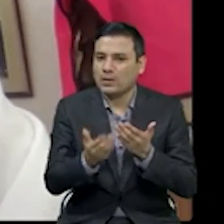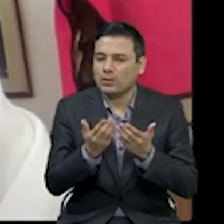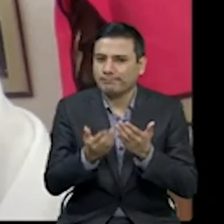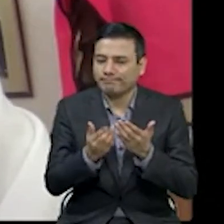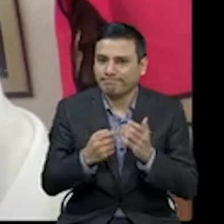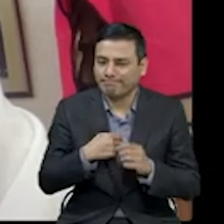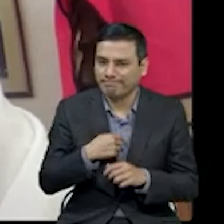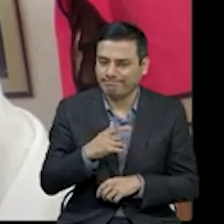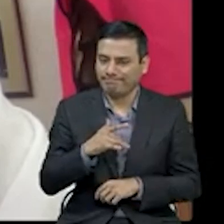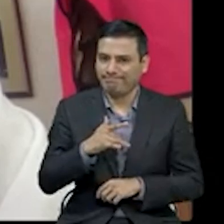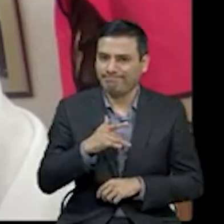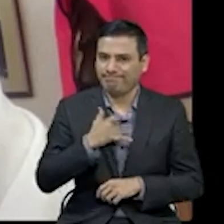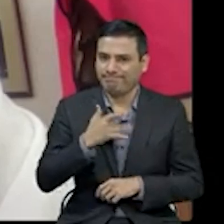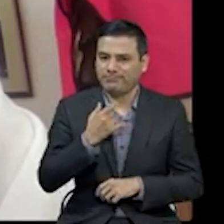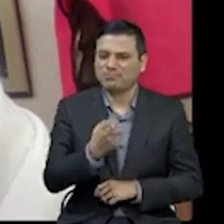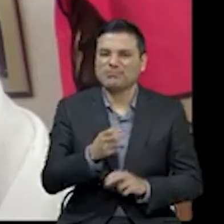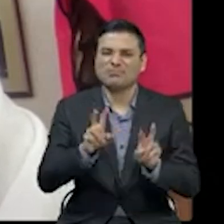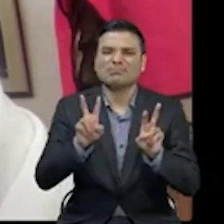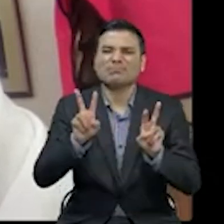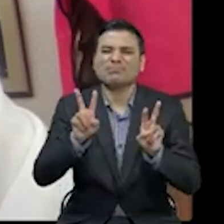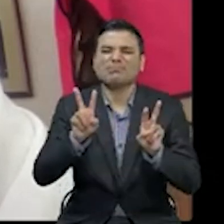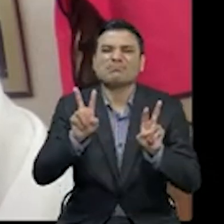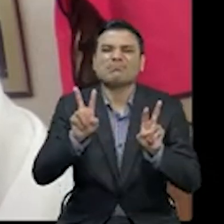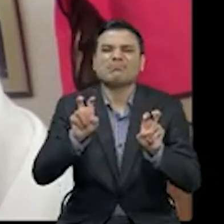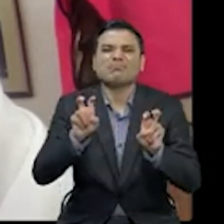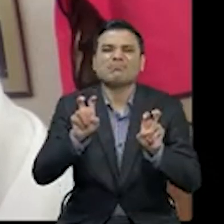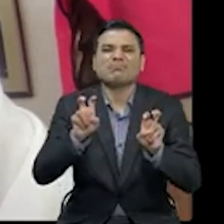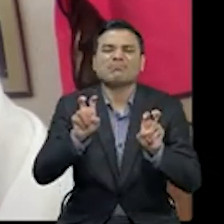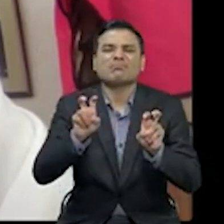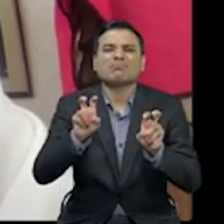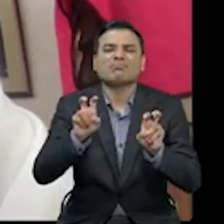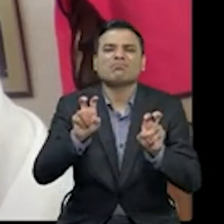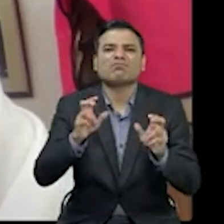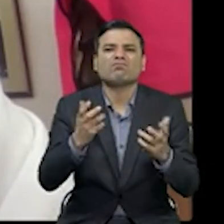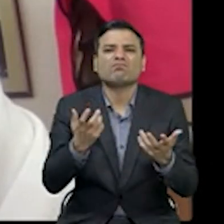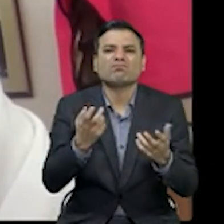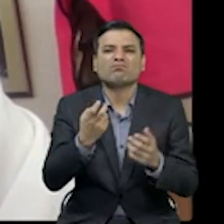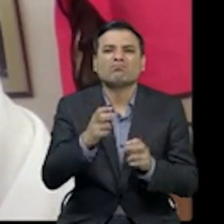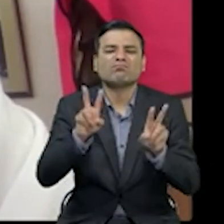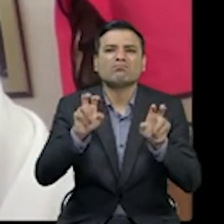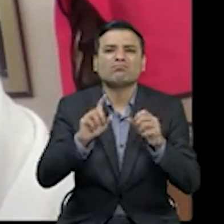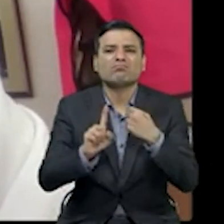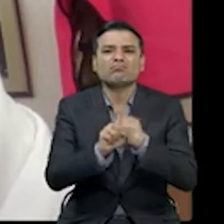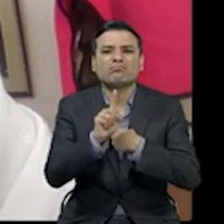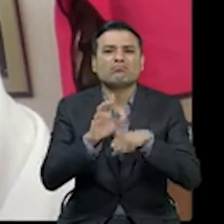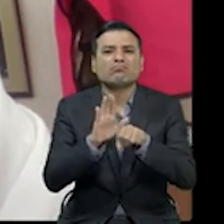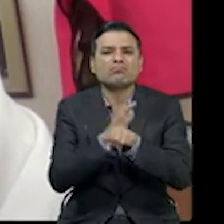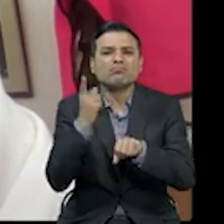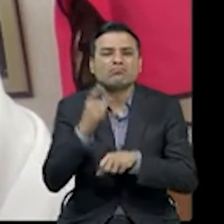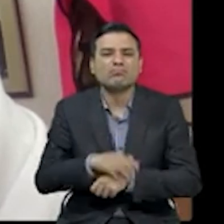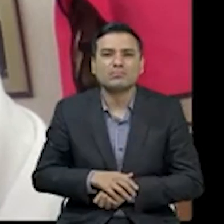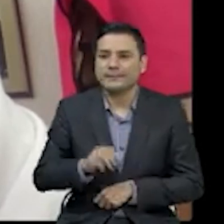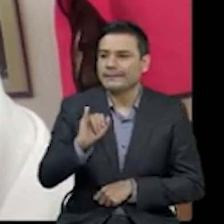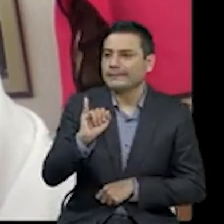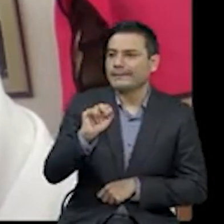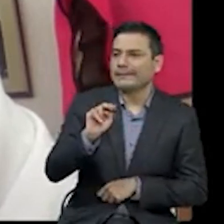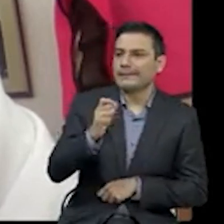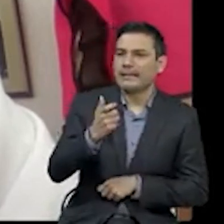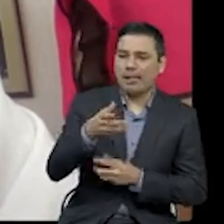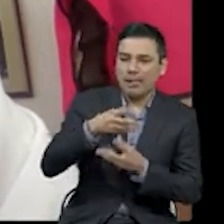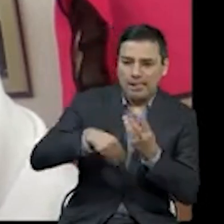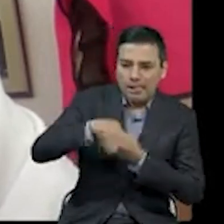que esta situación es parte de la estrechez económica a la que se ha metido al Instituto Nacional Electoral. El